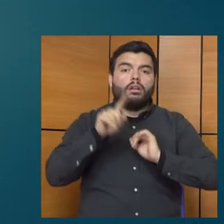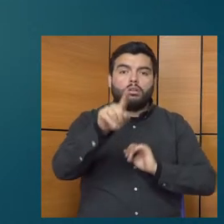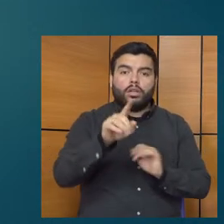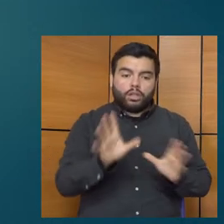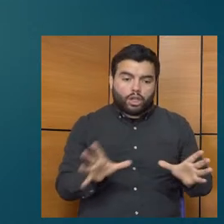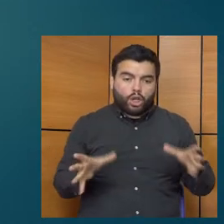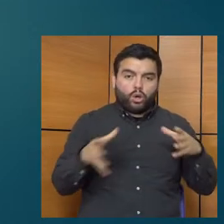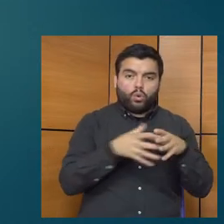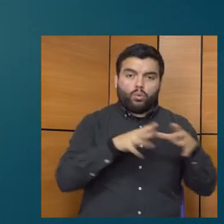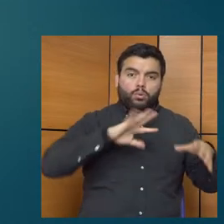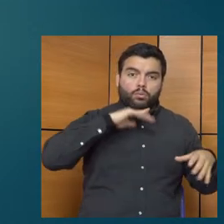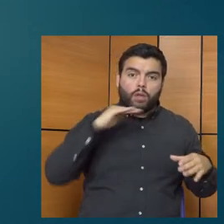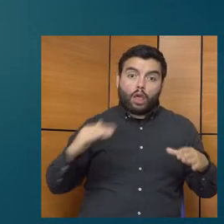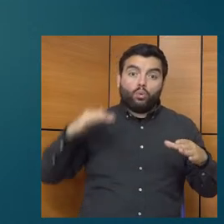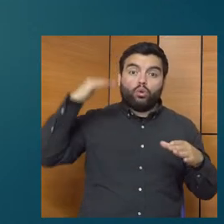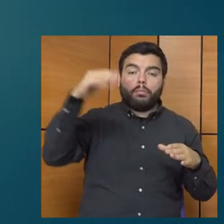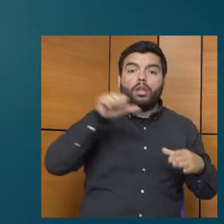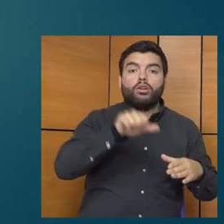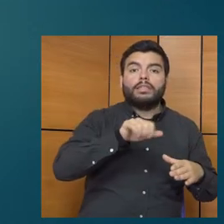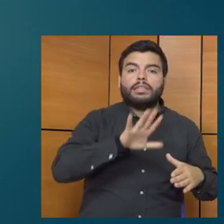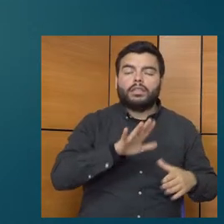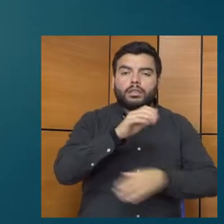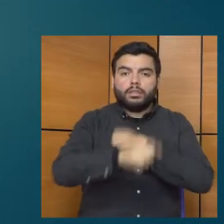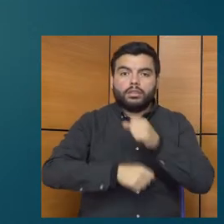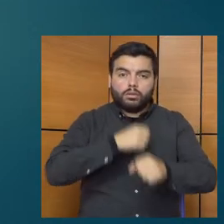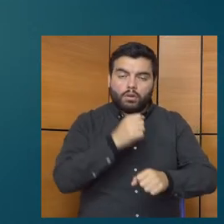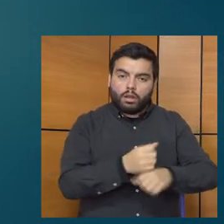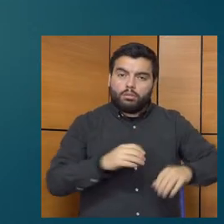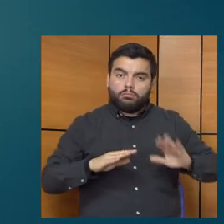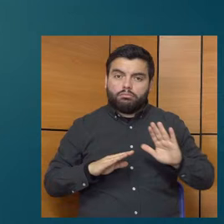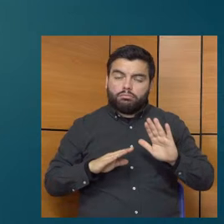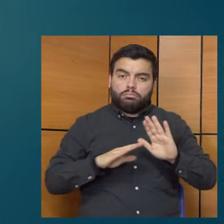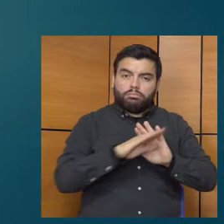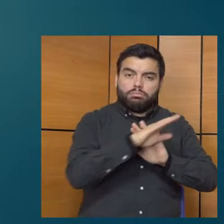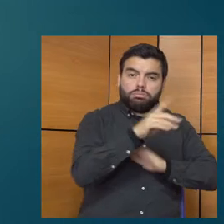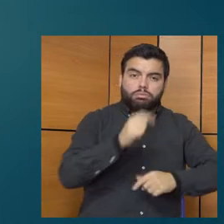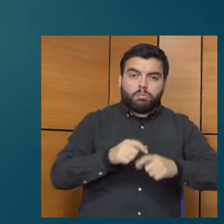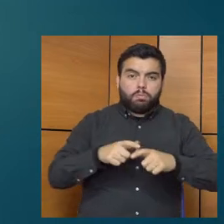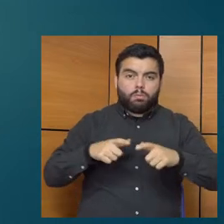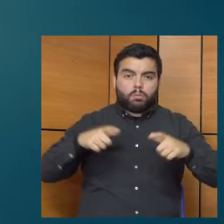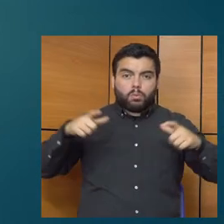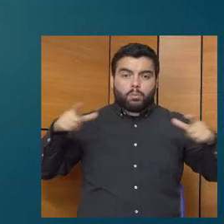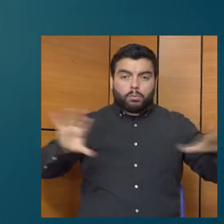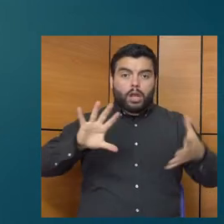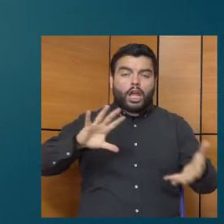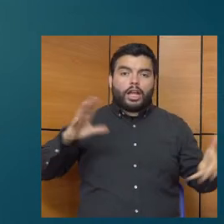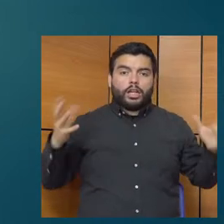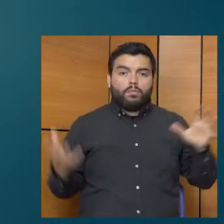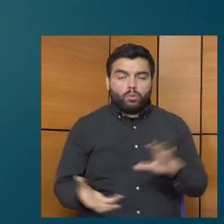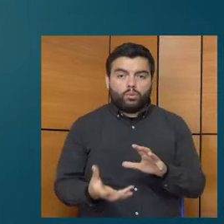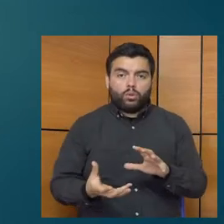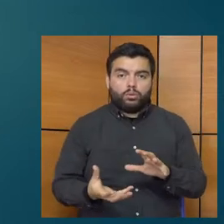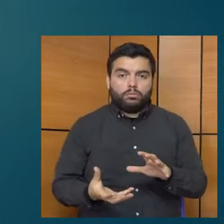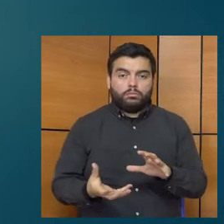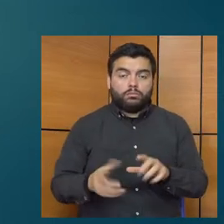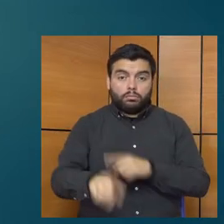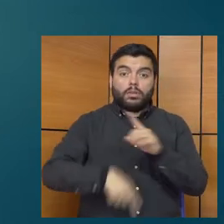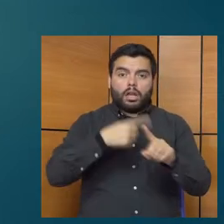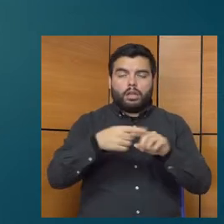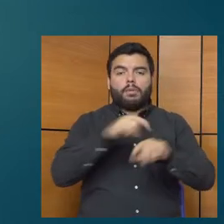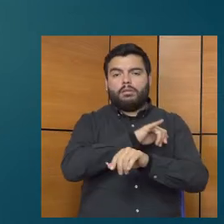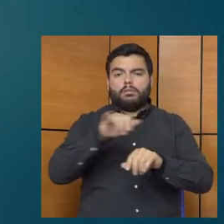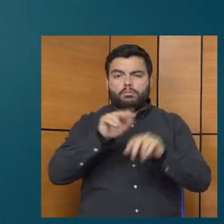etario de los mayores de 65 años va creciendo todo el mundo. Ya luego daremos también algunos datos sobre Chile